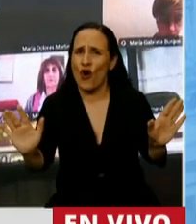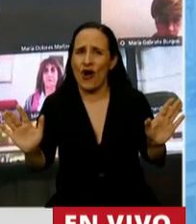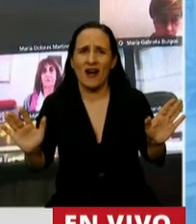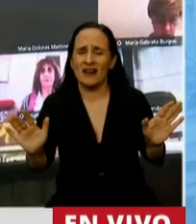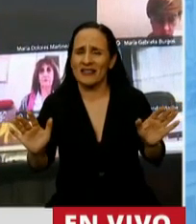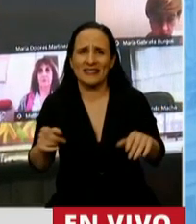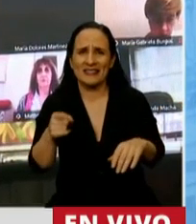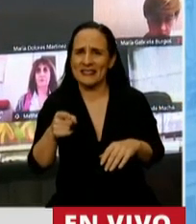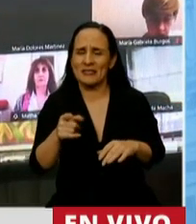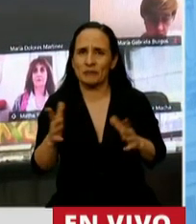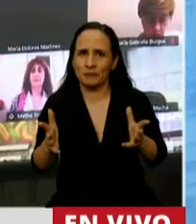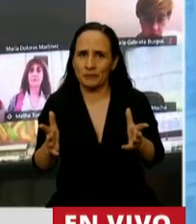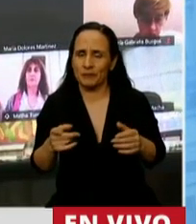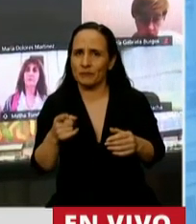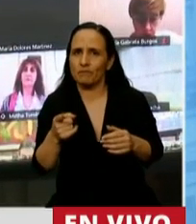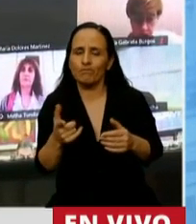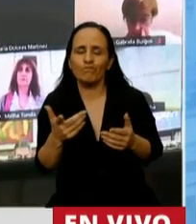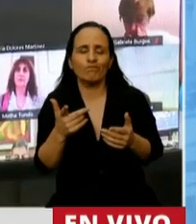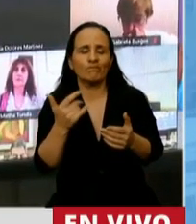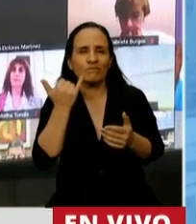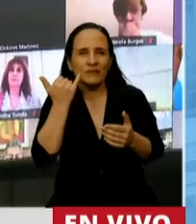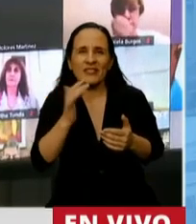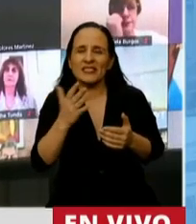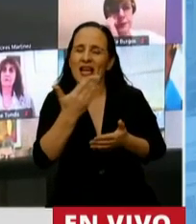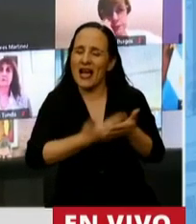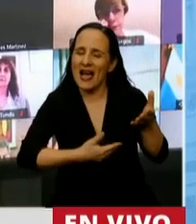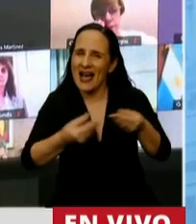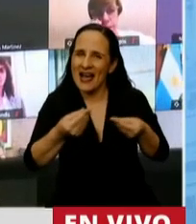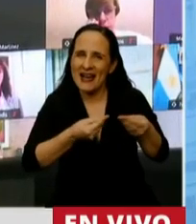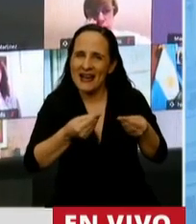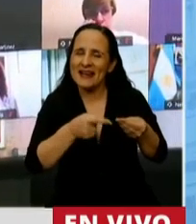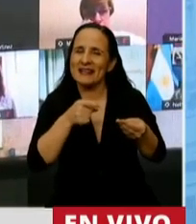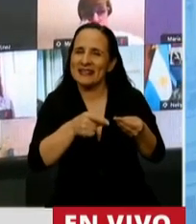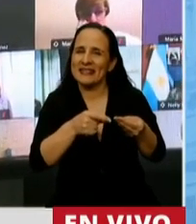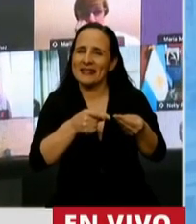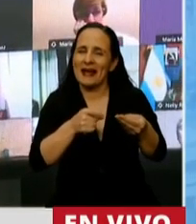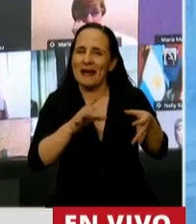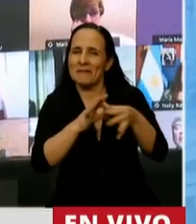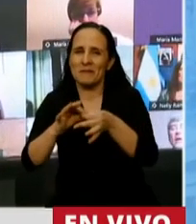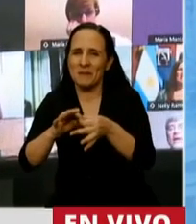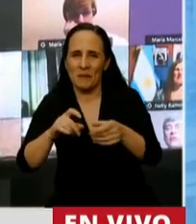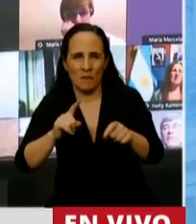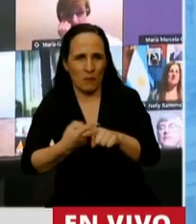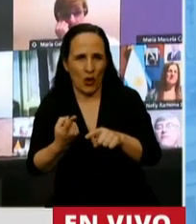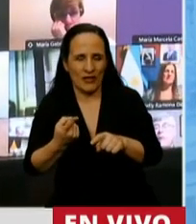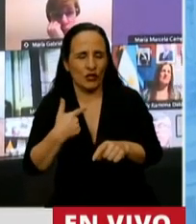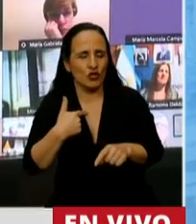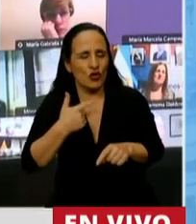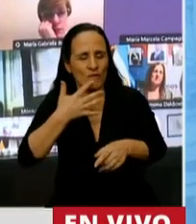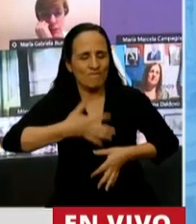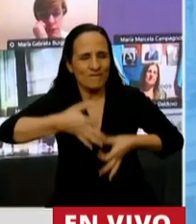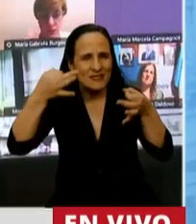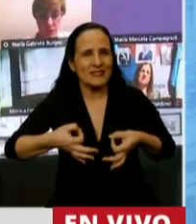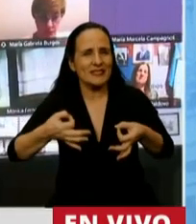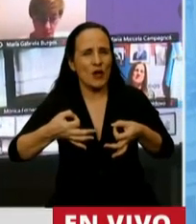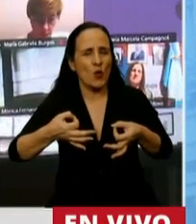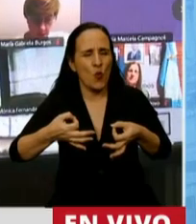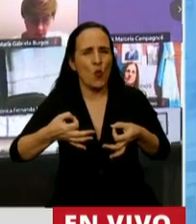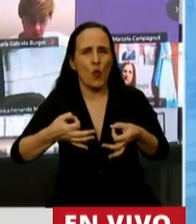necesidades de la provincia de San Juan. Por todo eso es que afirmo con convicción que el presupuesto es una obra política